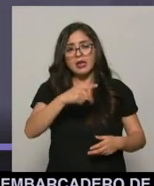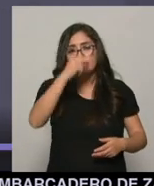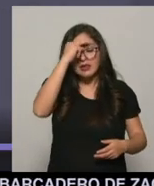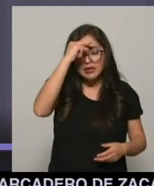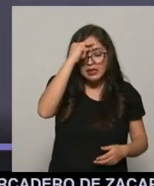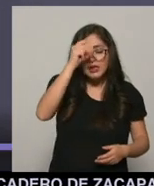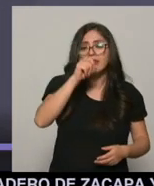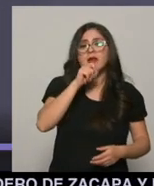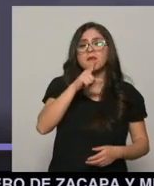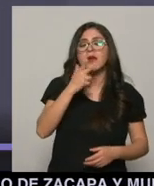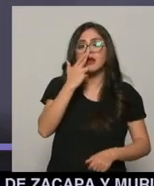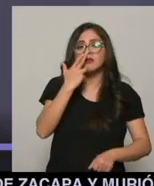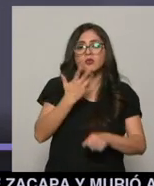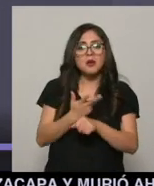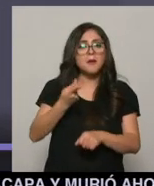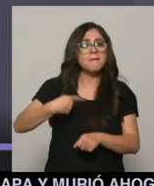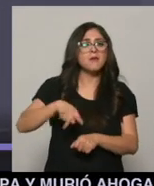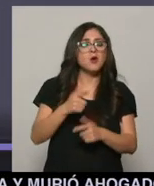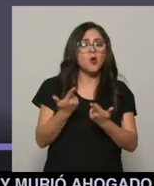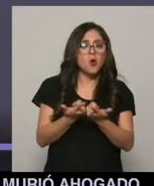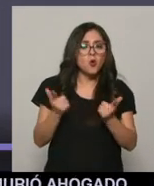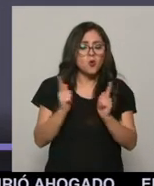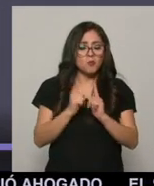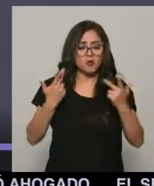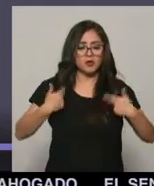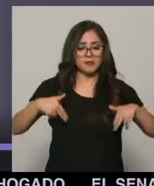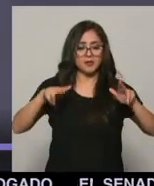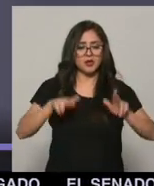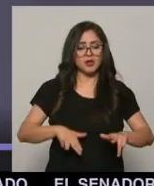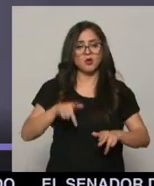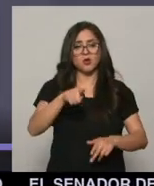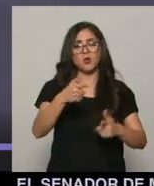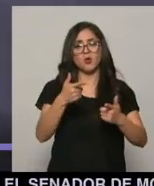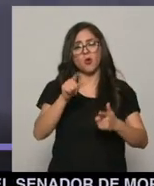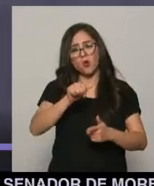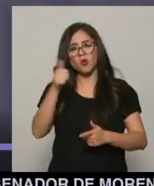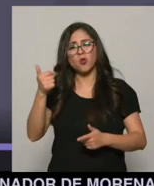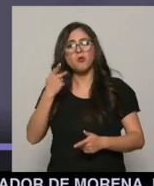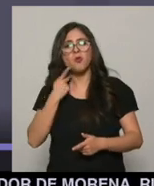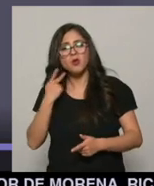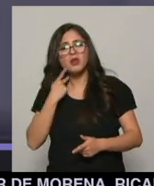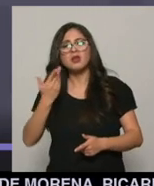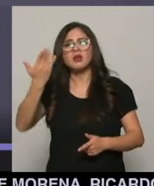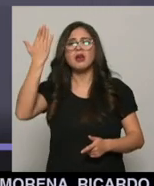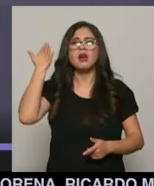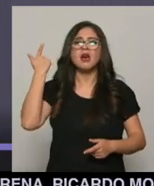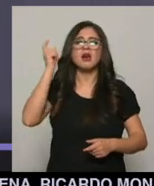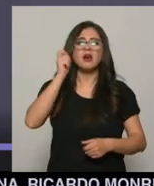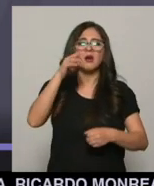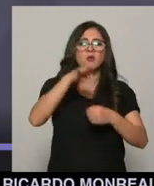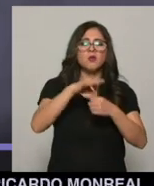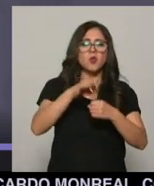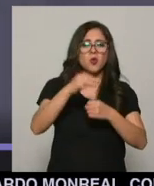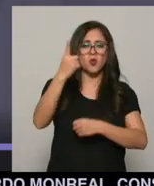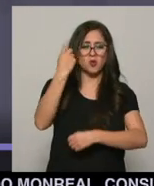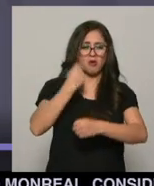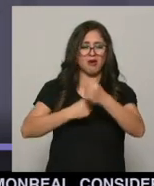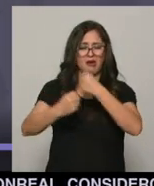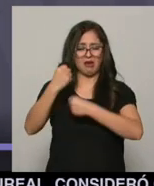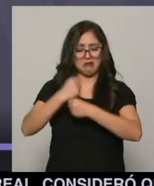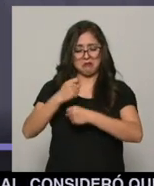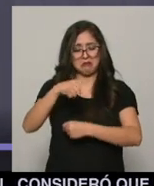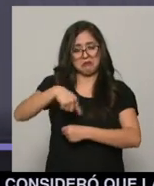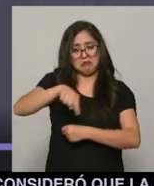los representantes de las fuerzas de oposición durante la campaña electoral del año pasado decían